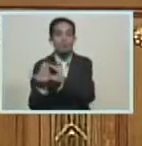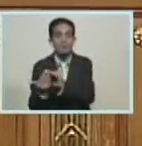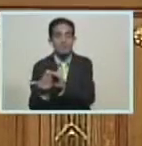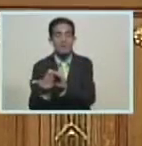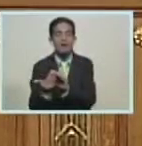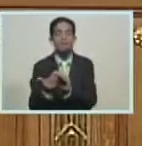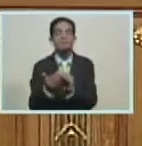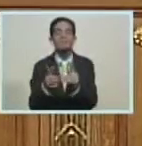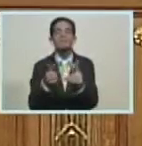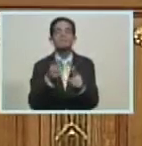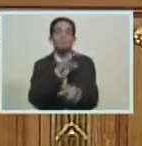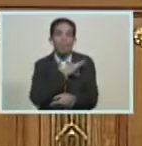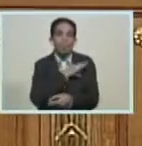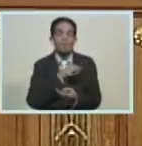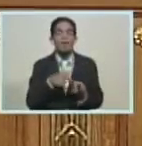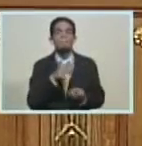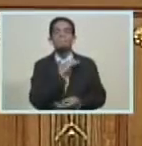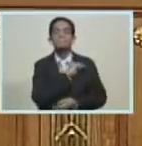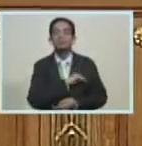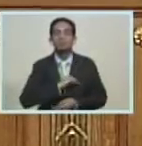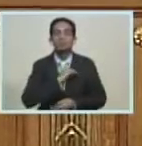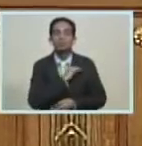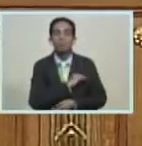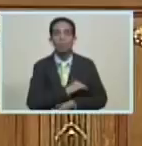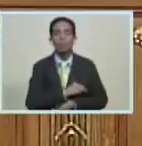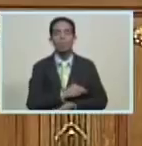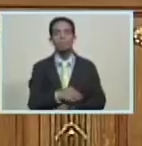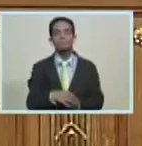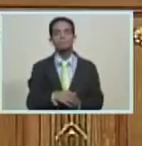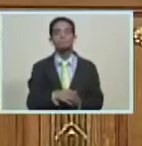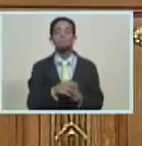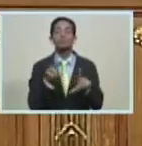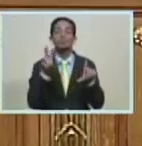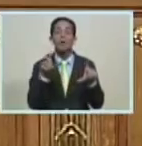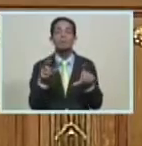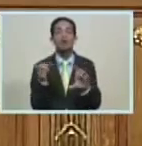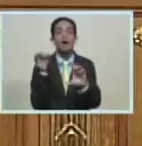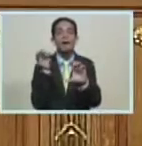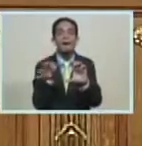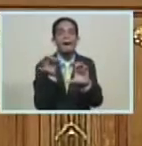de seguridad social, de las misiones, grandes misiones, lo nuevo en el carnet de la patria,